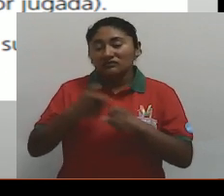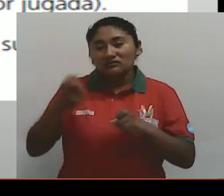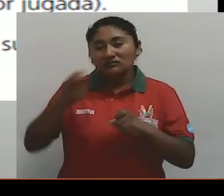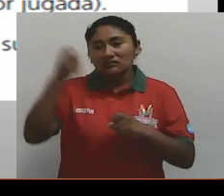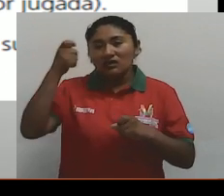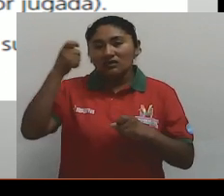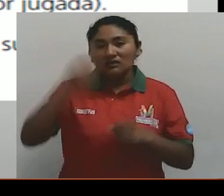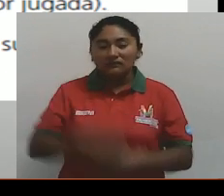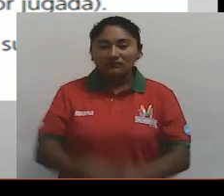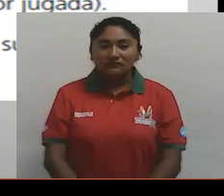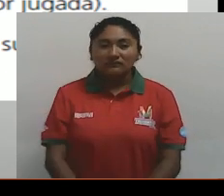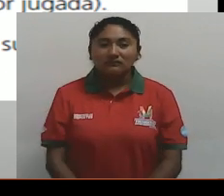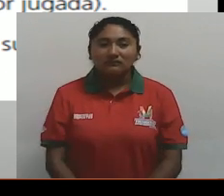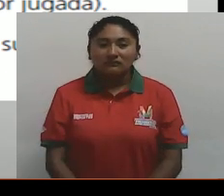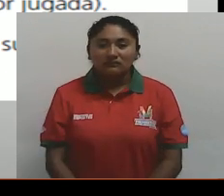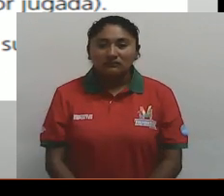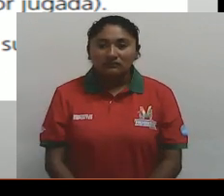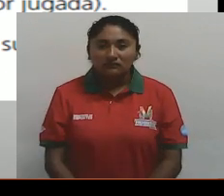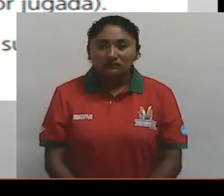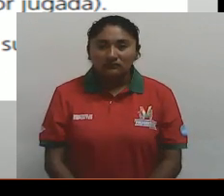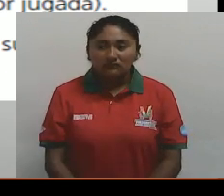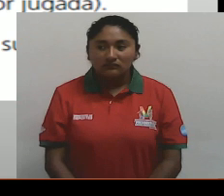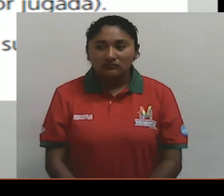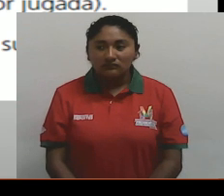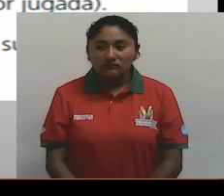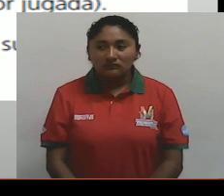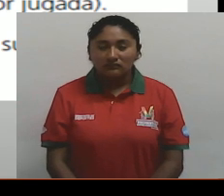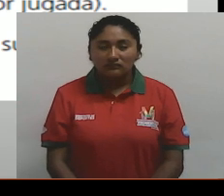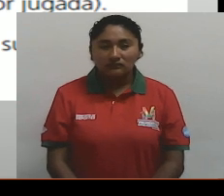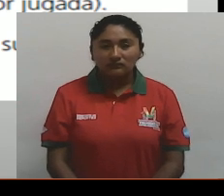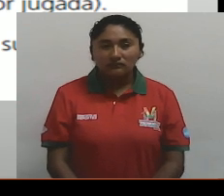una posición en el sentido de las agujas del reloj.